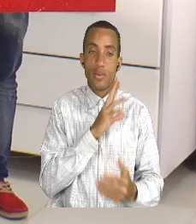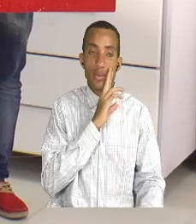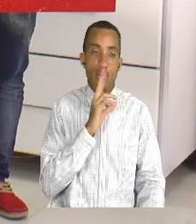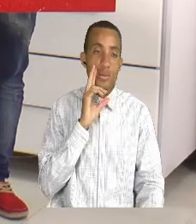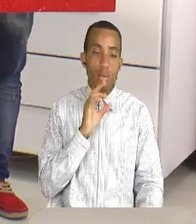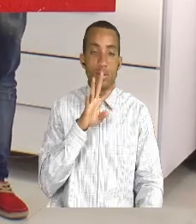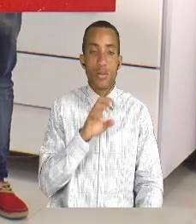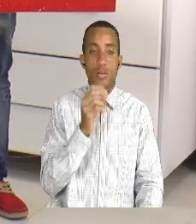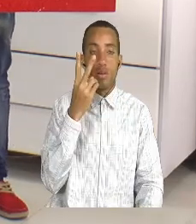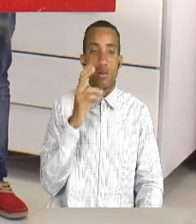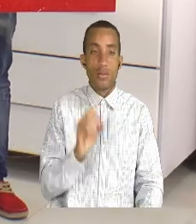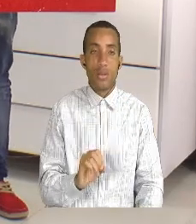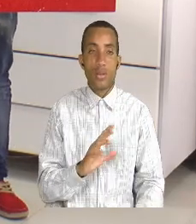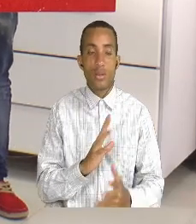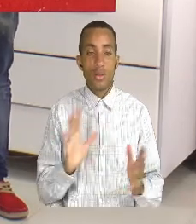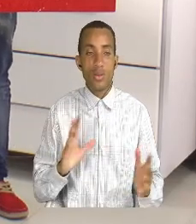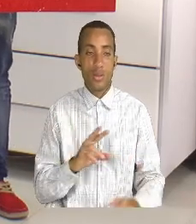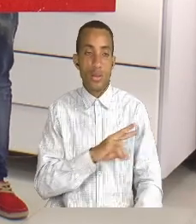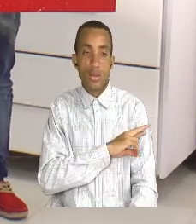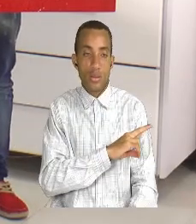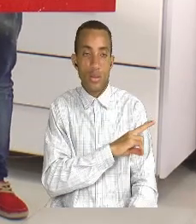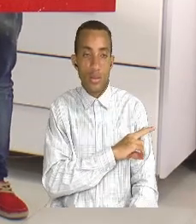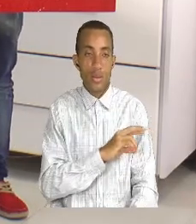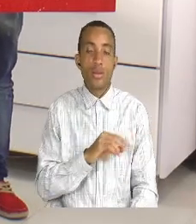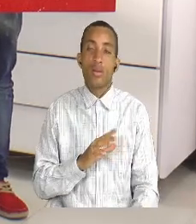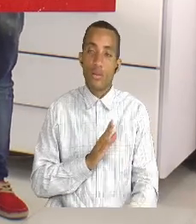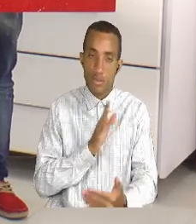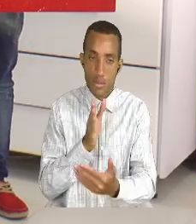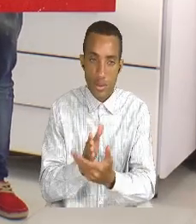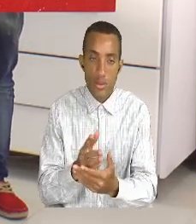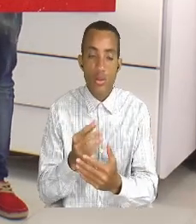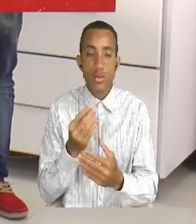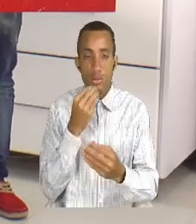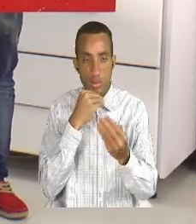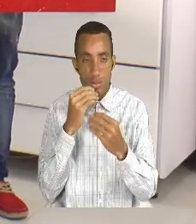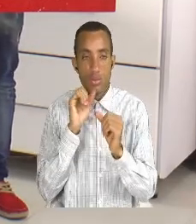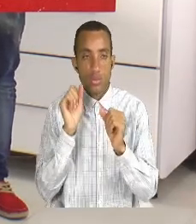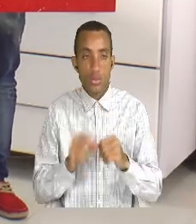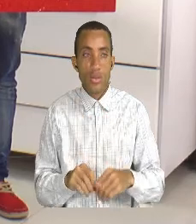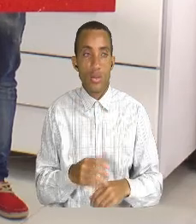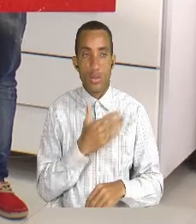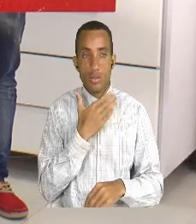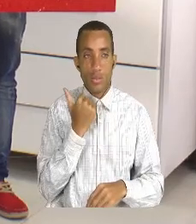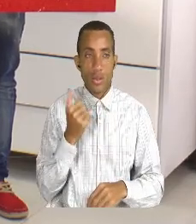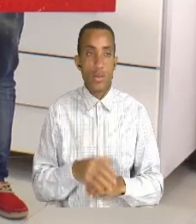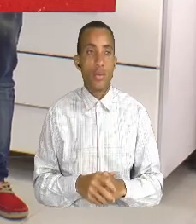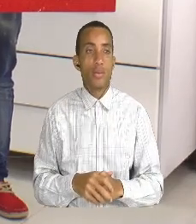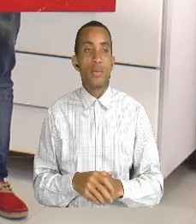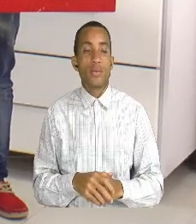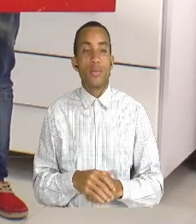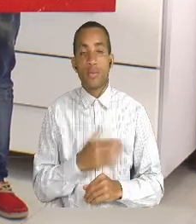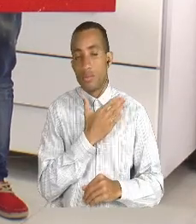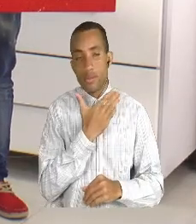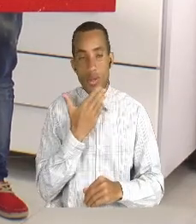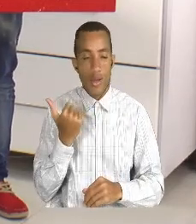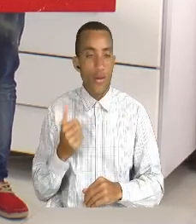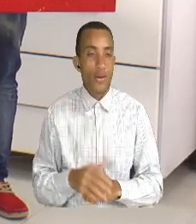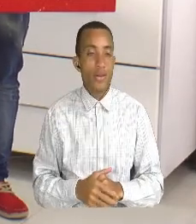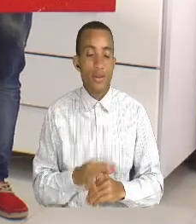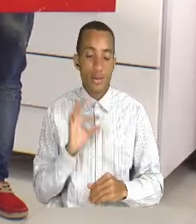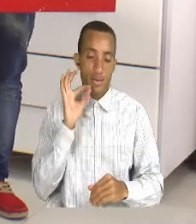Gourmet, ubicados en el Hotel Barranca Bermeja Plaza. Vayan, visiten, degusten y disfruten con el mejor paladar, con su mejor paladar, de los deliciosos y